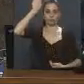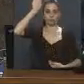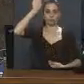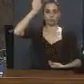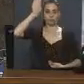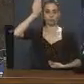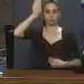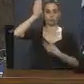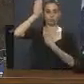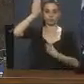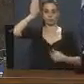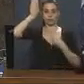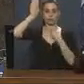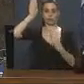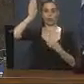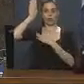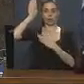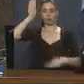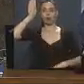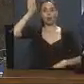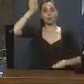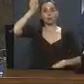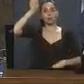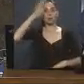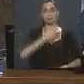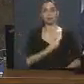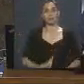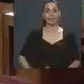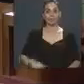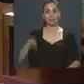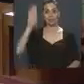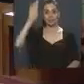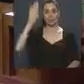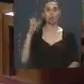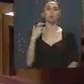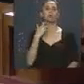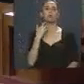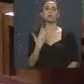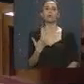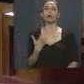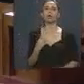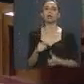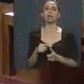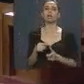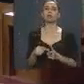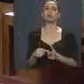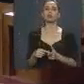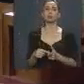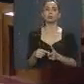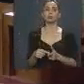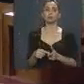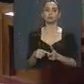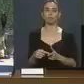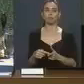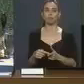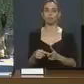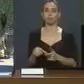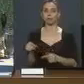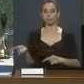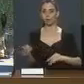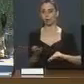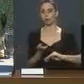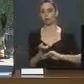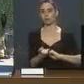Presidente, Presidente, ¿por qué entonces solicitó